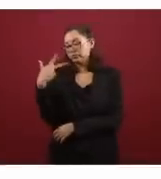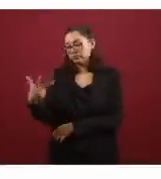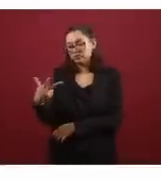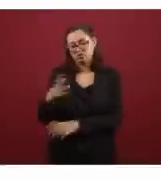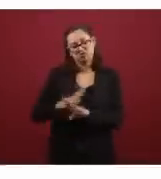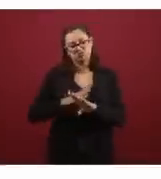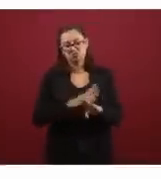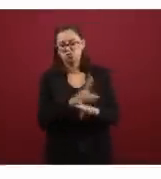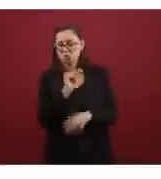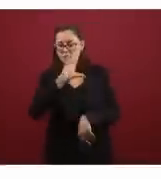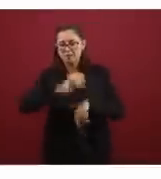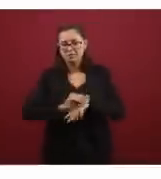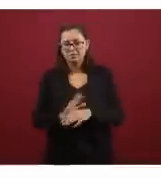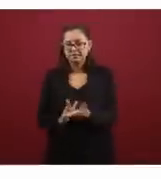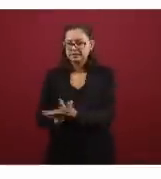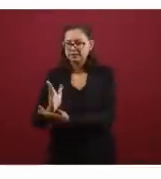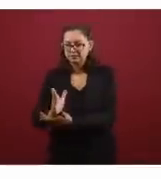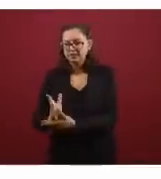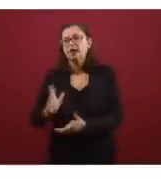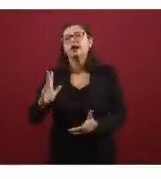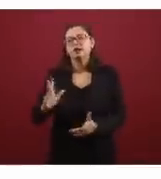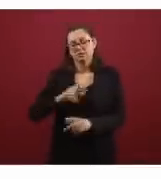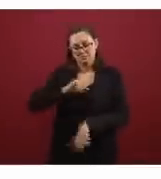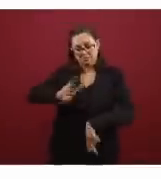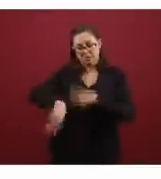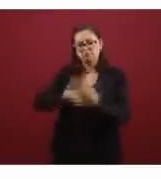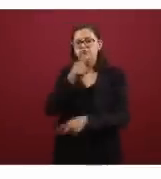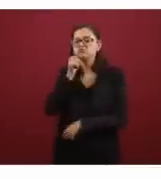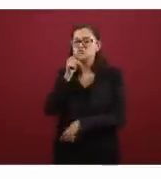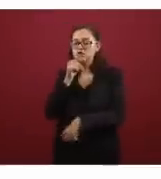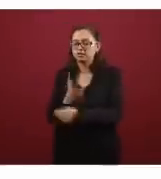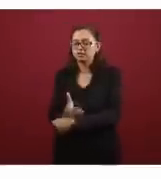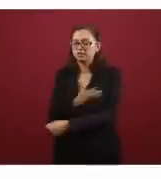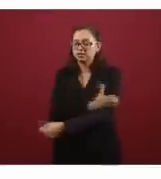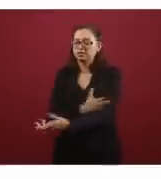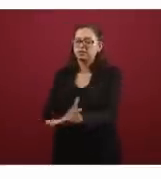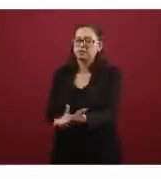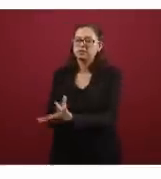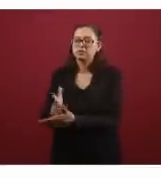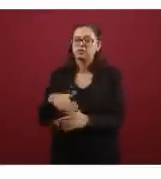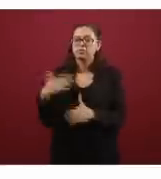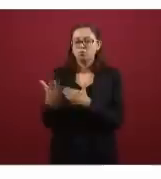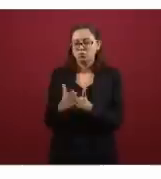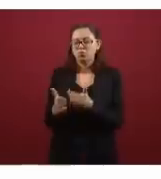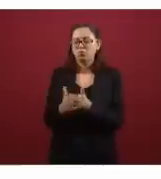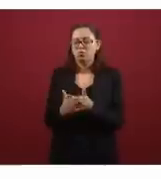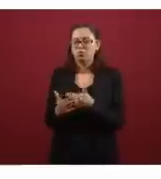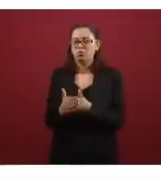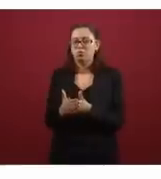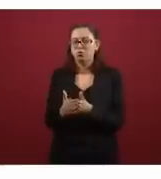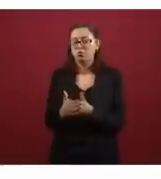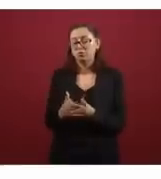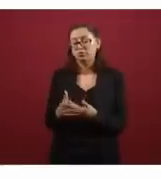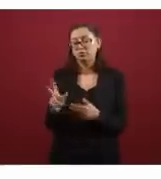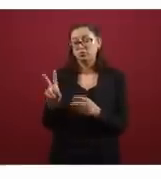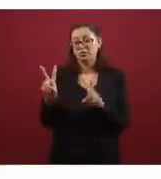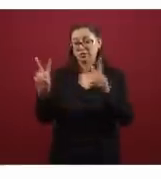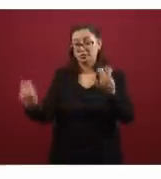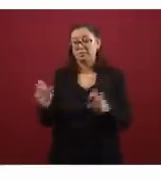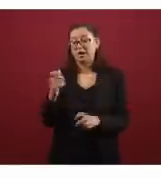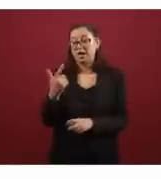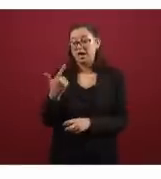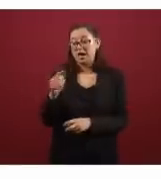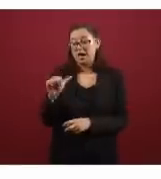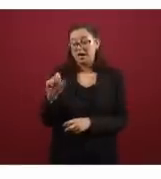de verificación. Estamos preparando ya un operativo con fuerza pública que será el primero que hagamos para distribuidores de